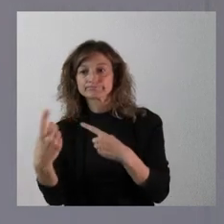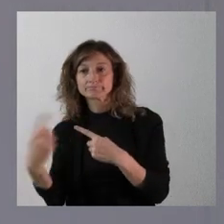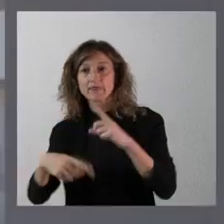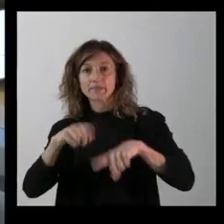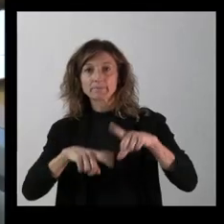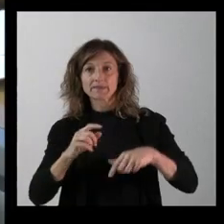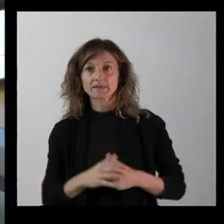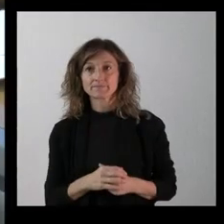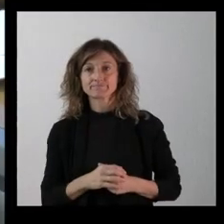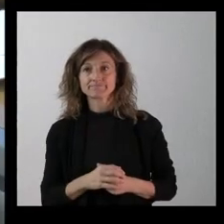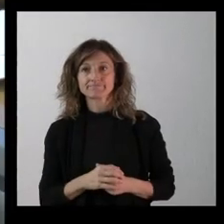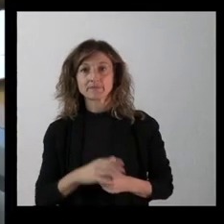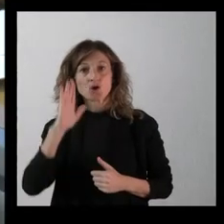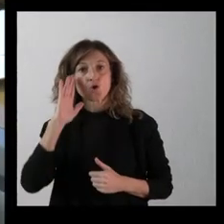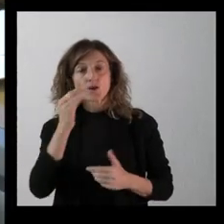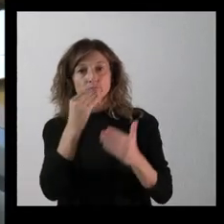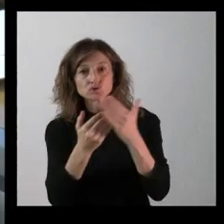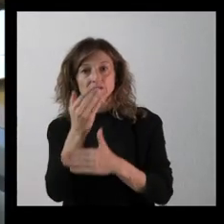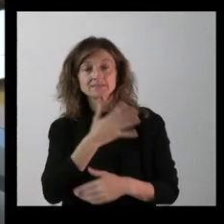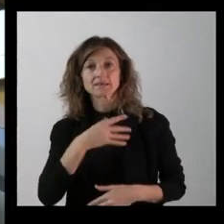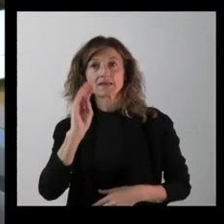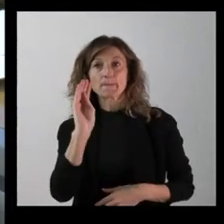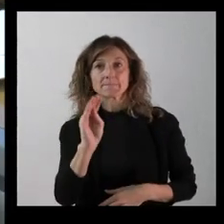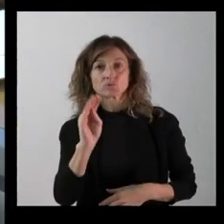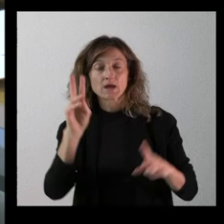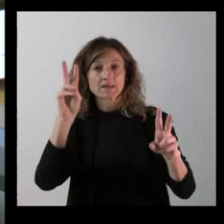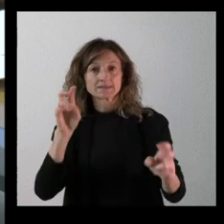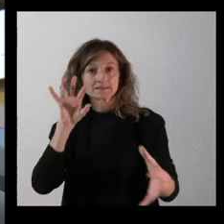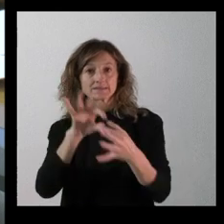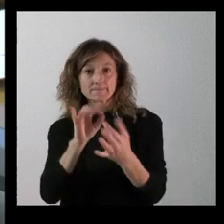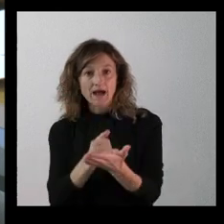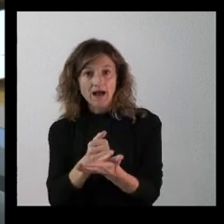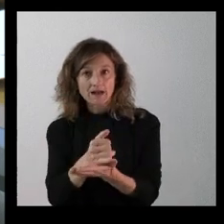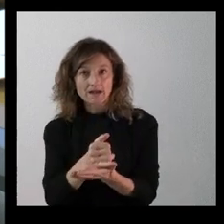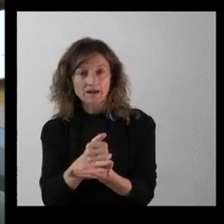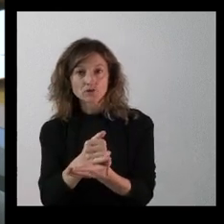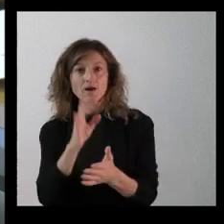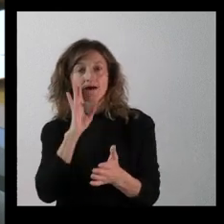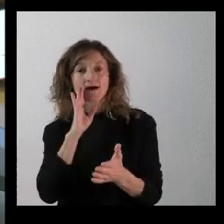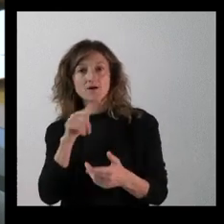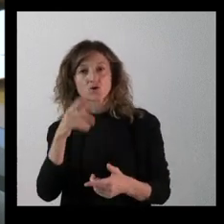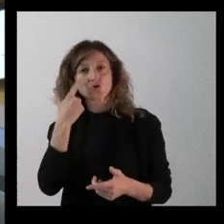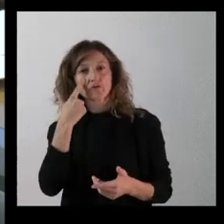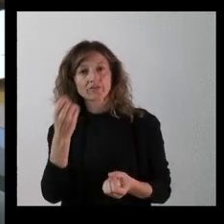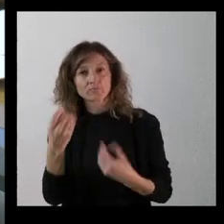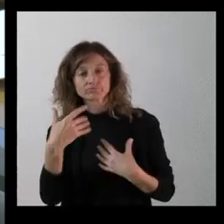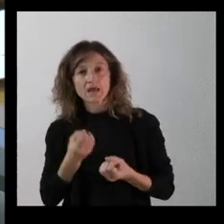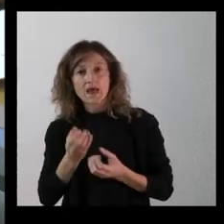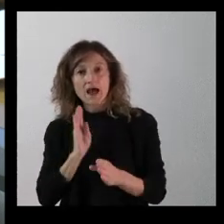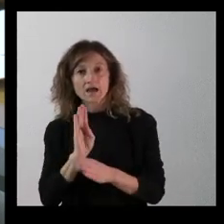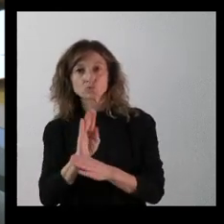Buenos días Quería preguntarle sobre el tema Agrario de estas ayudas que hoy hemos conocido